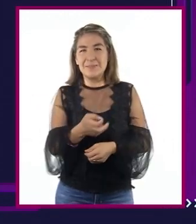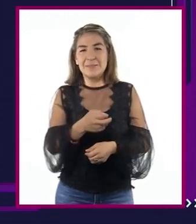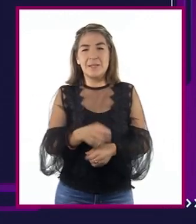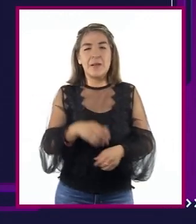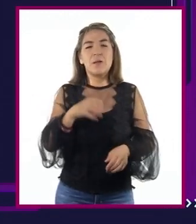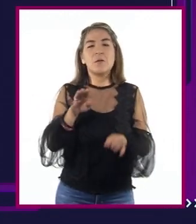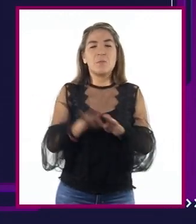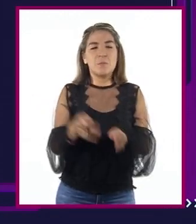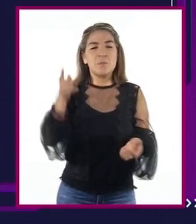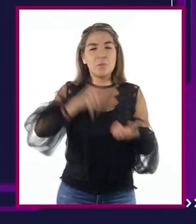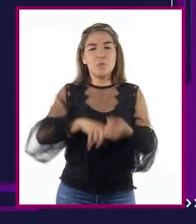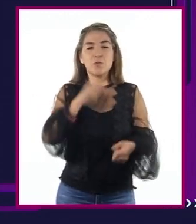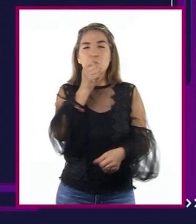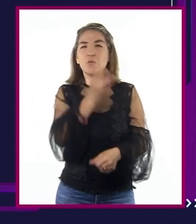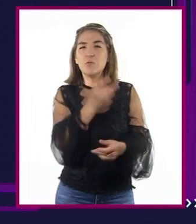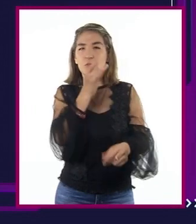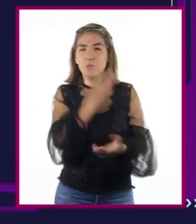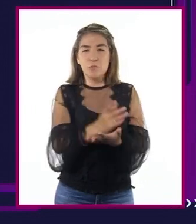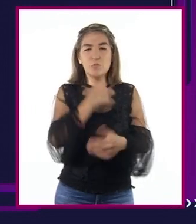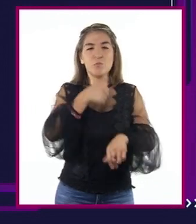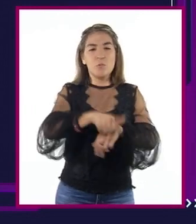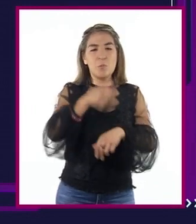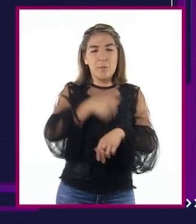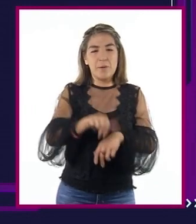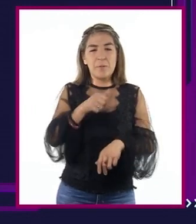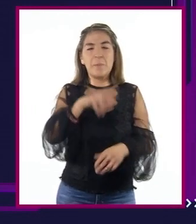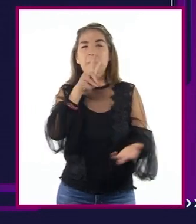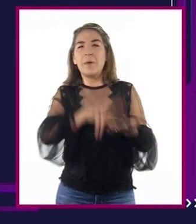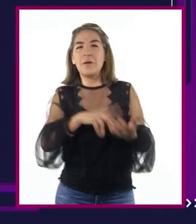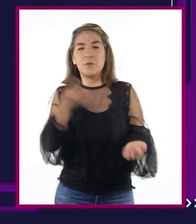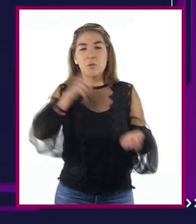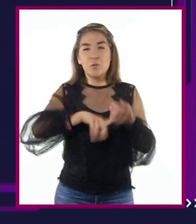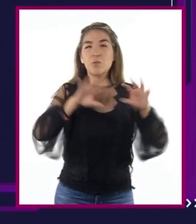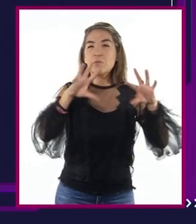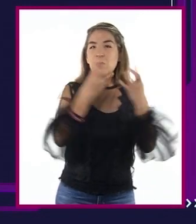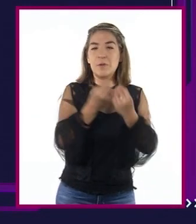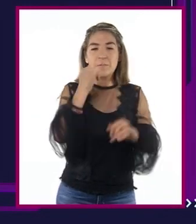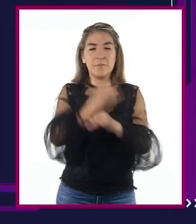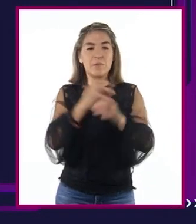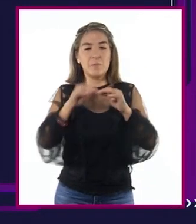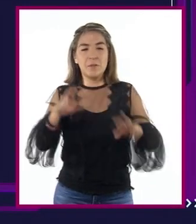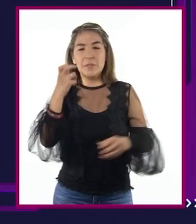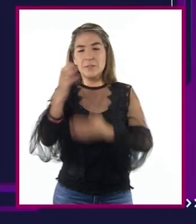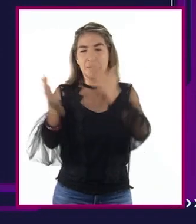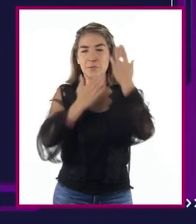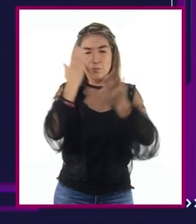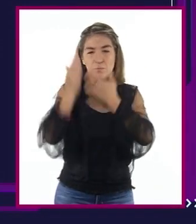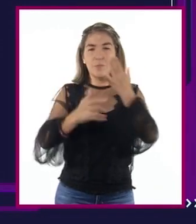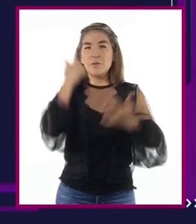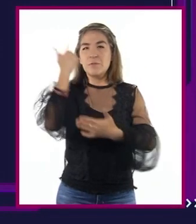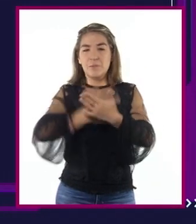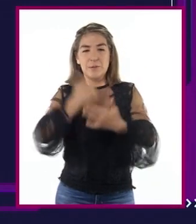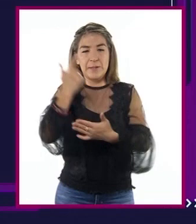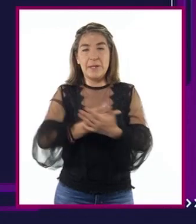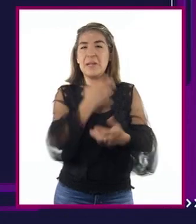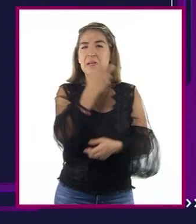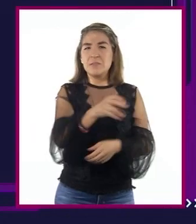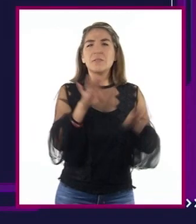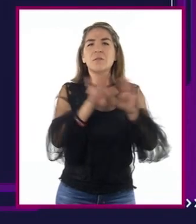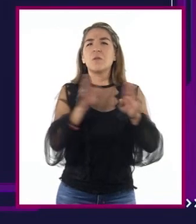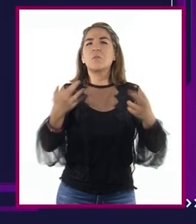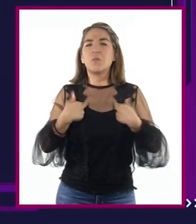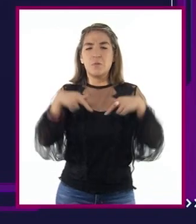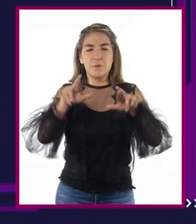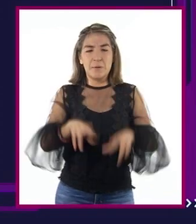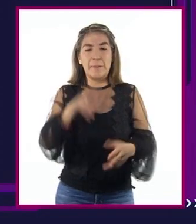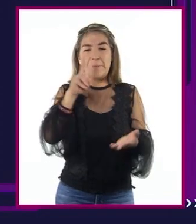el cociente de la frecuencia absoluta de un valor entre el total de datos de un estudio estadístico. Esta se puede